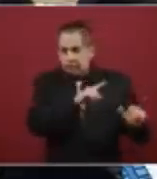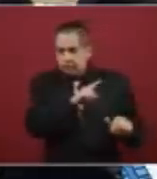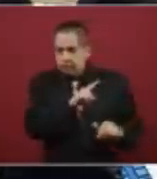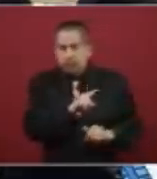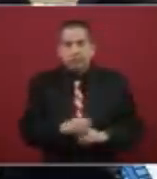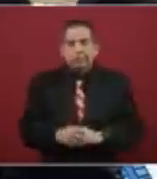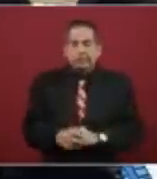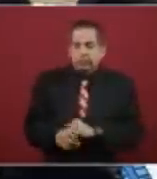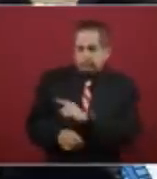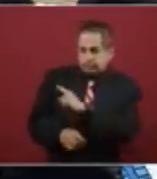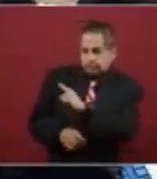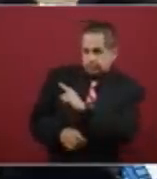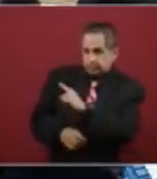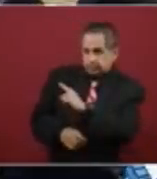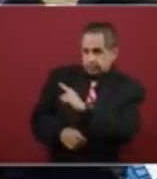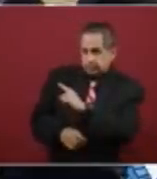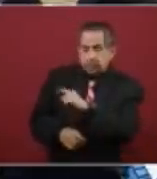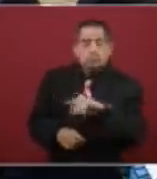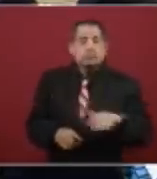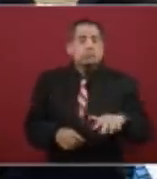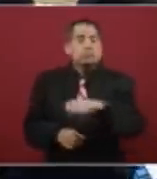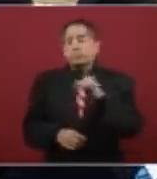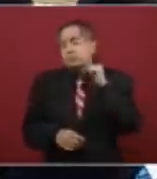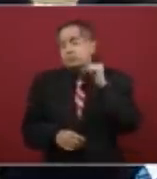¿Es Azcapotzalco?